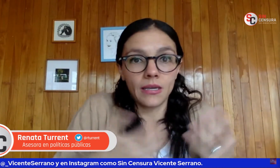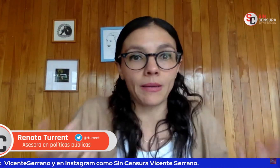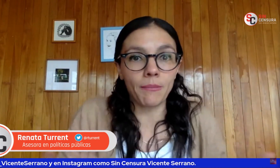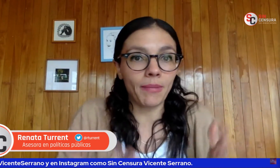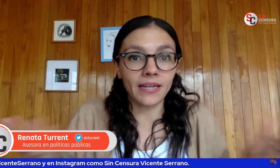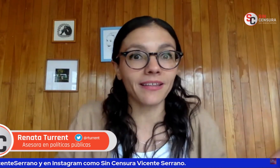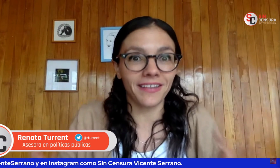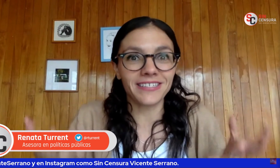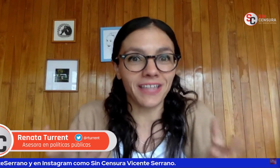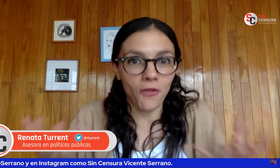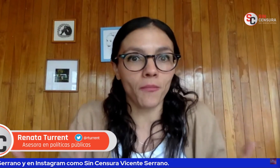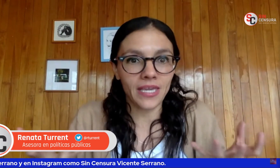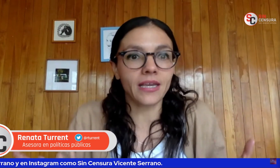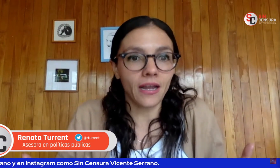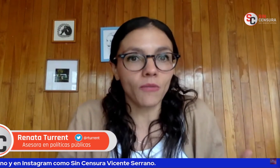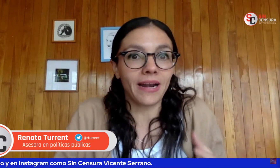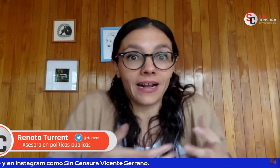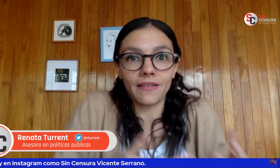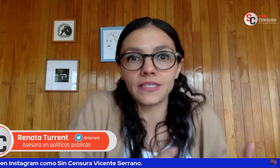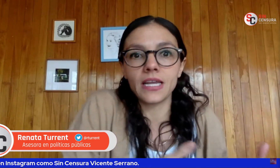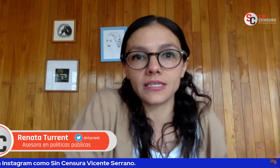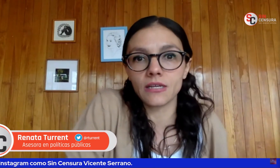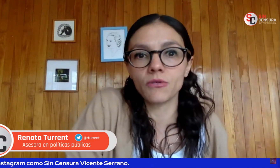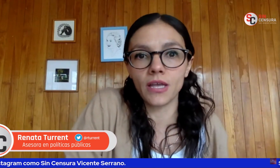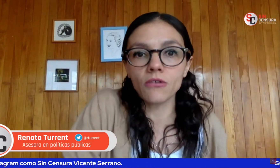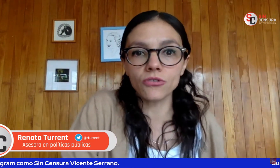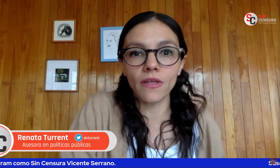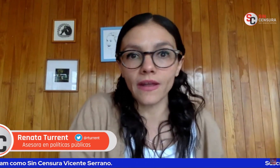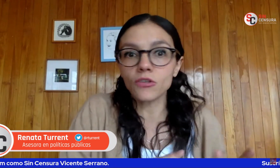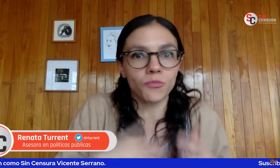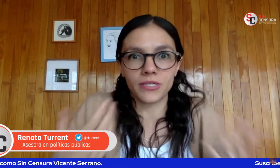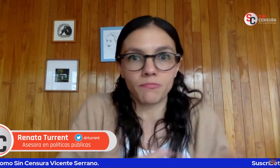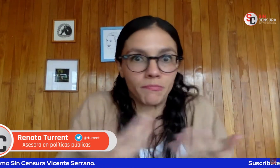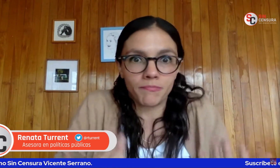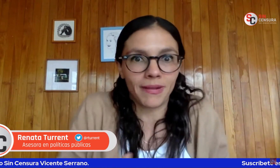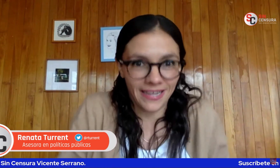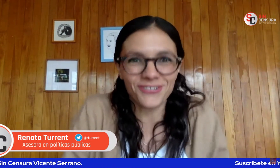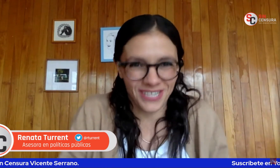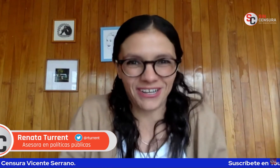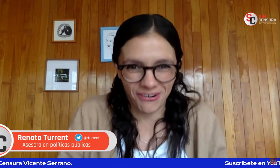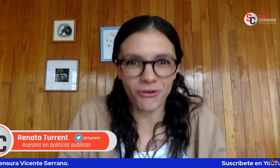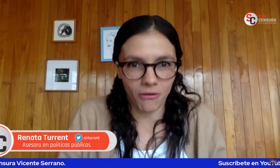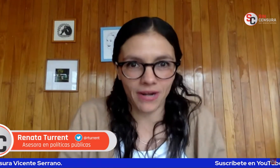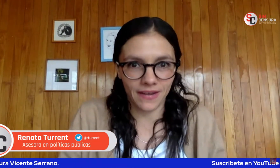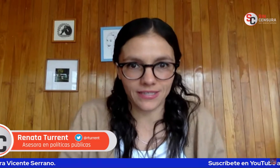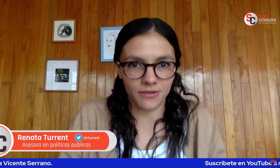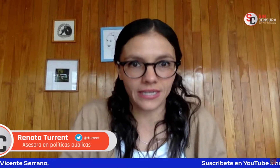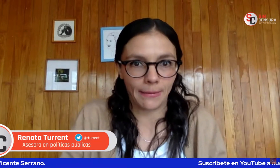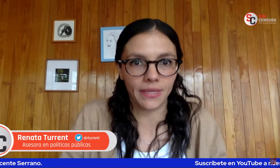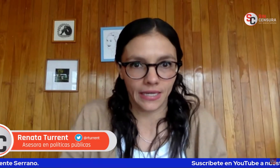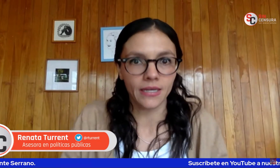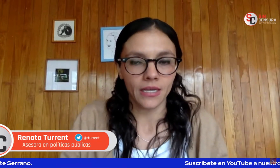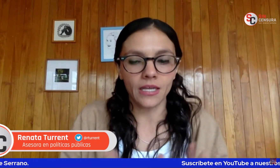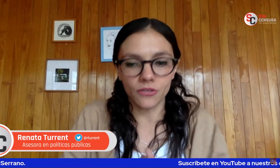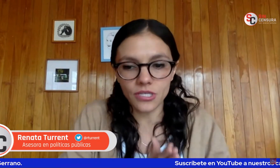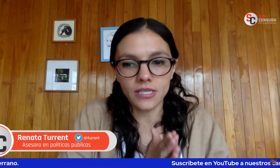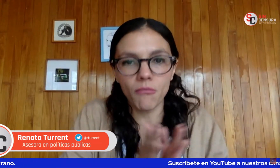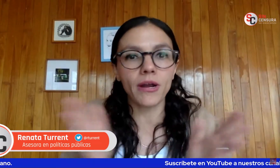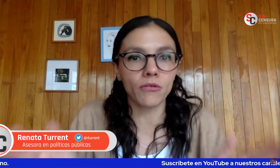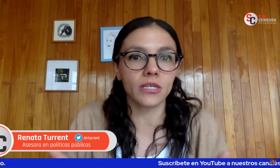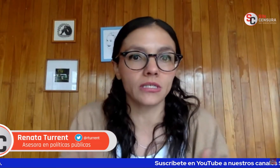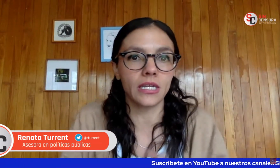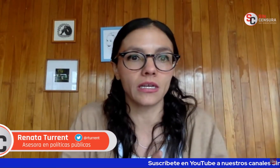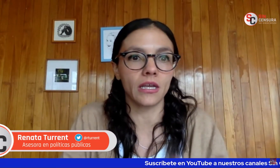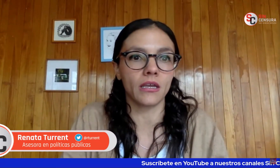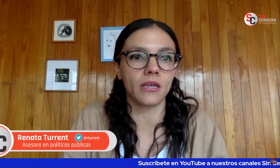es parte del Estado mexicano para garantizar la seguridad de los ciudadanos, pues para eso se creó la Guardia Nacional también. Entonces,